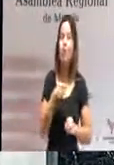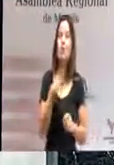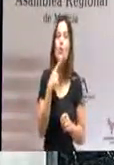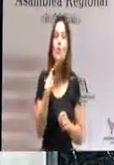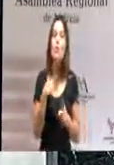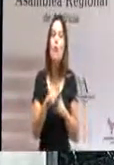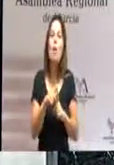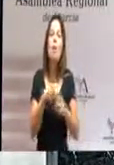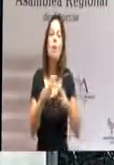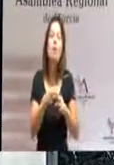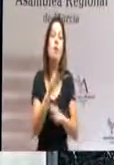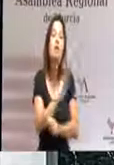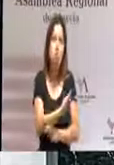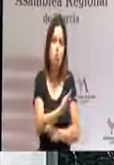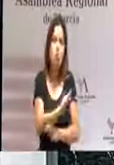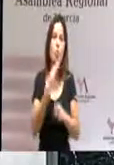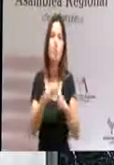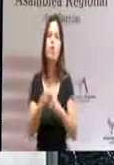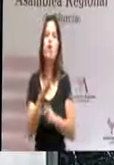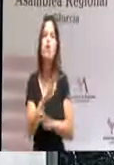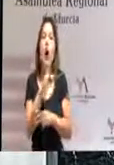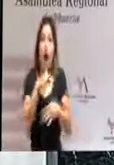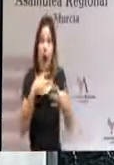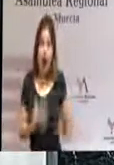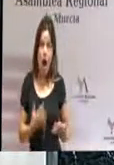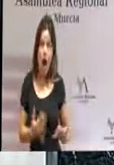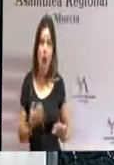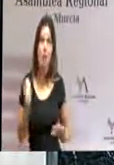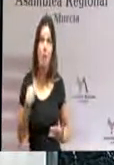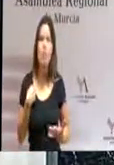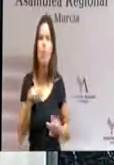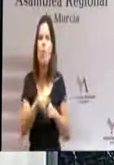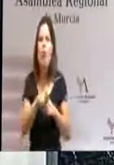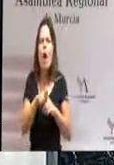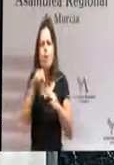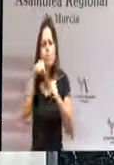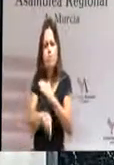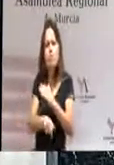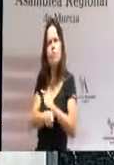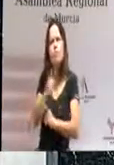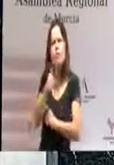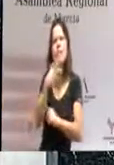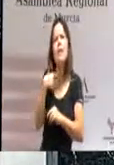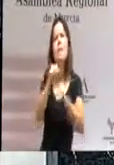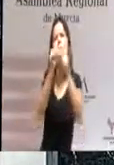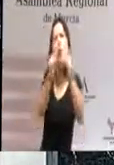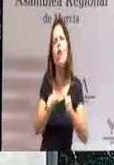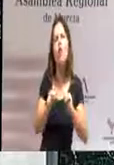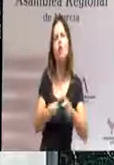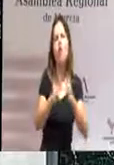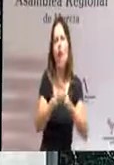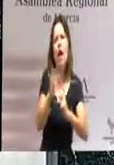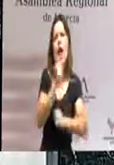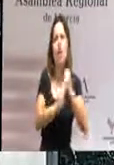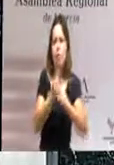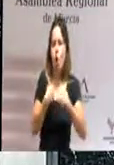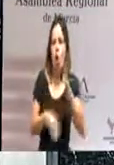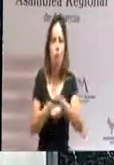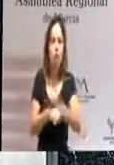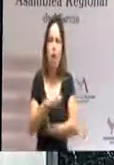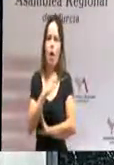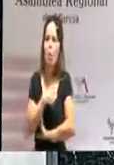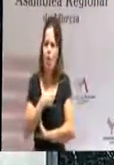siendo sus políticas actuales, las que están profundizando en un modelo socioeconómico insostenible